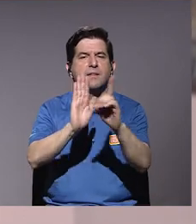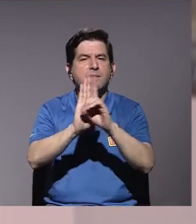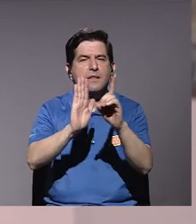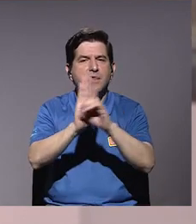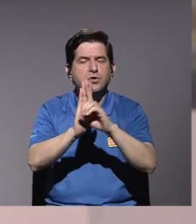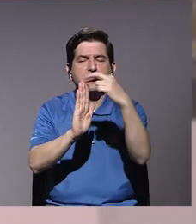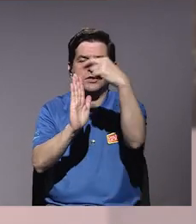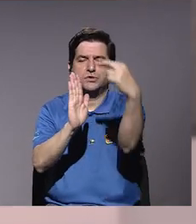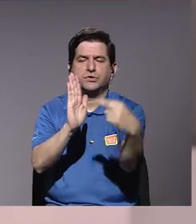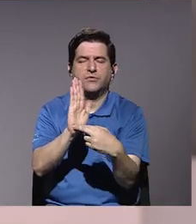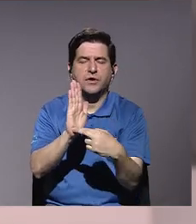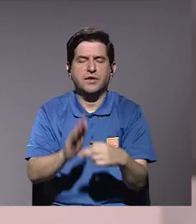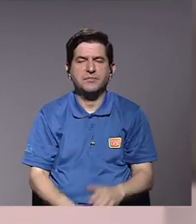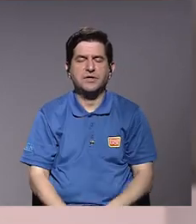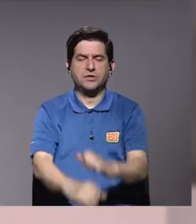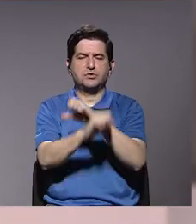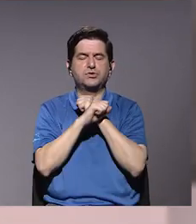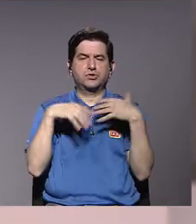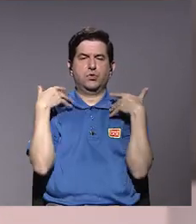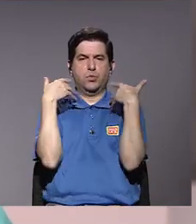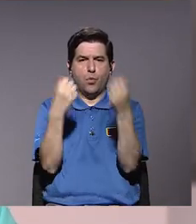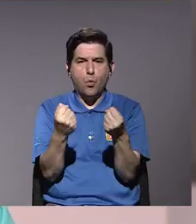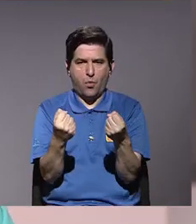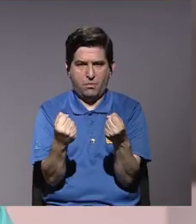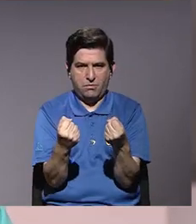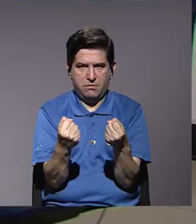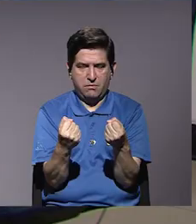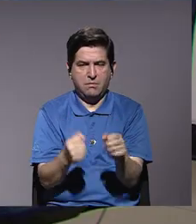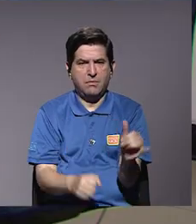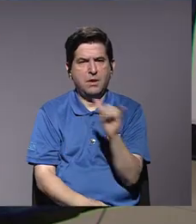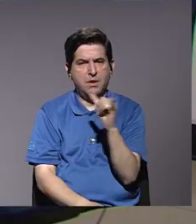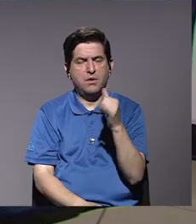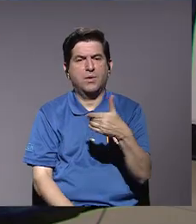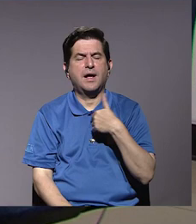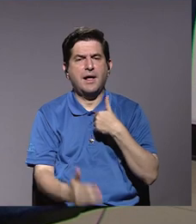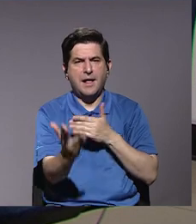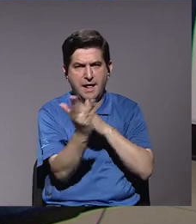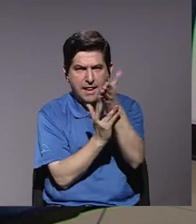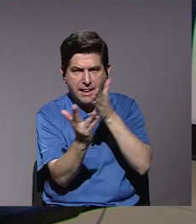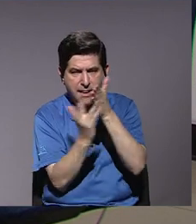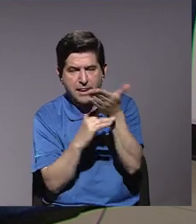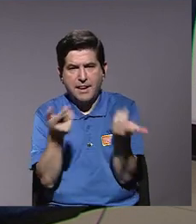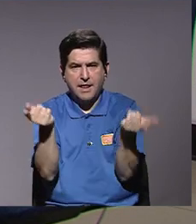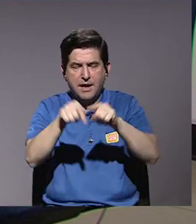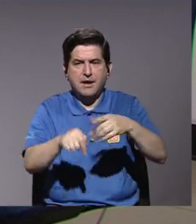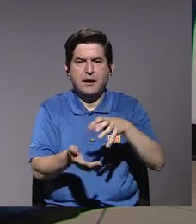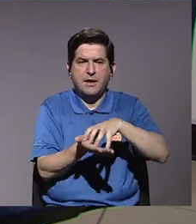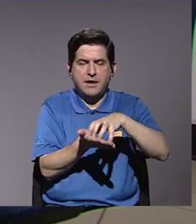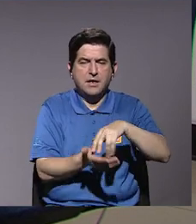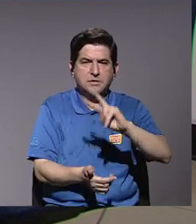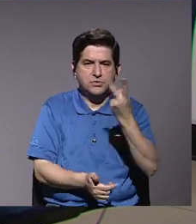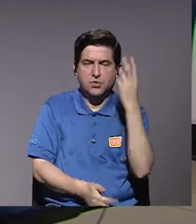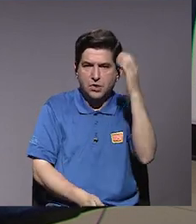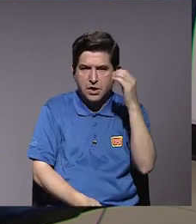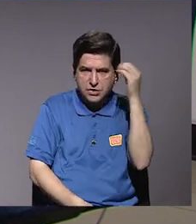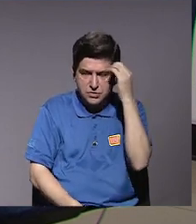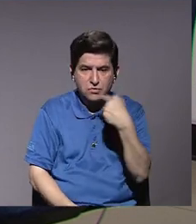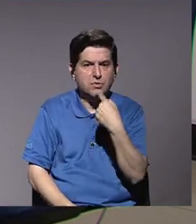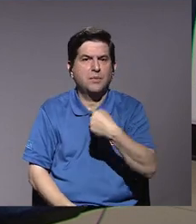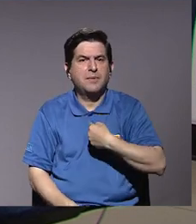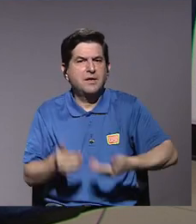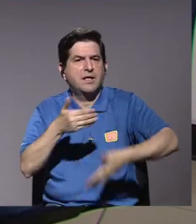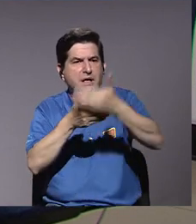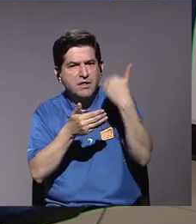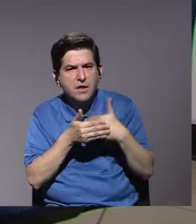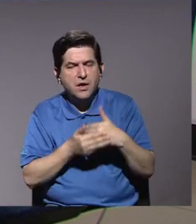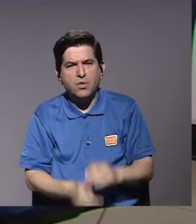También, de los derechos que están en el reglamento del seguro de salud, es también, el tener acceso en caso de duda a la segunda opinión,